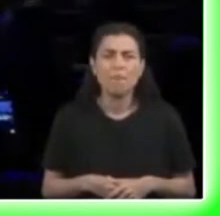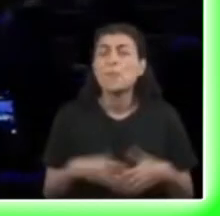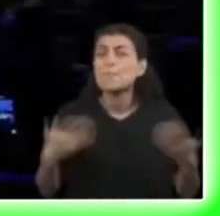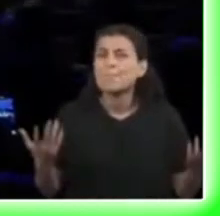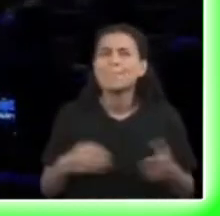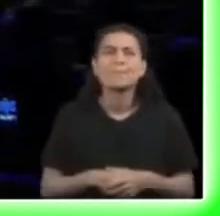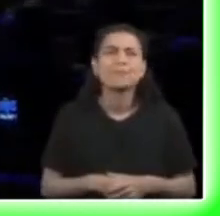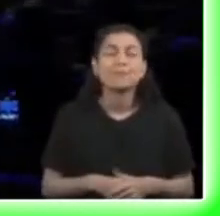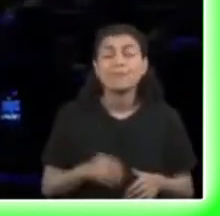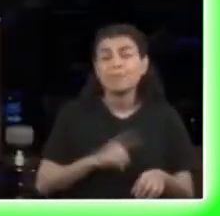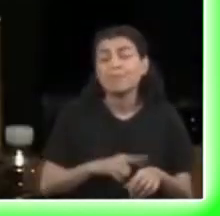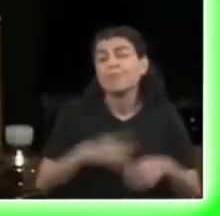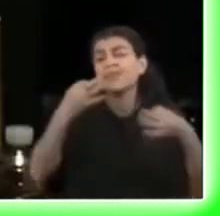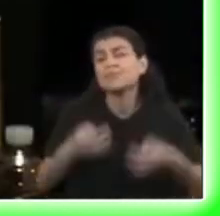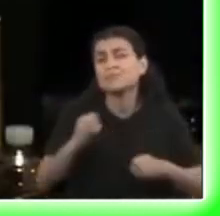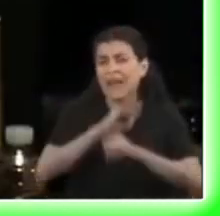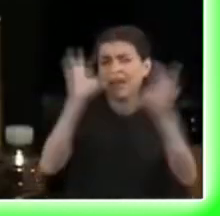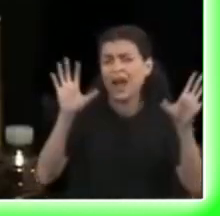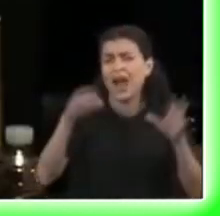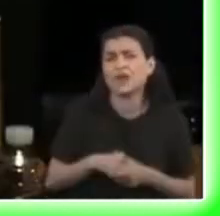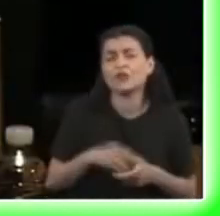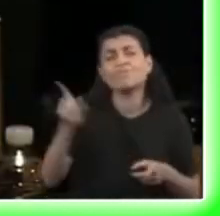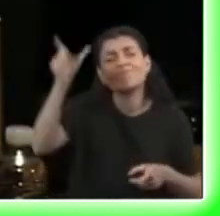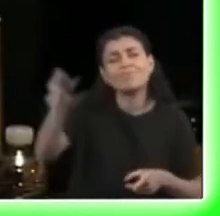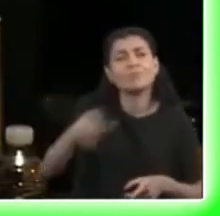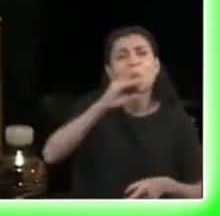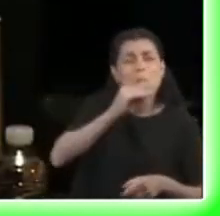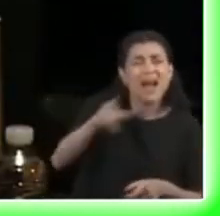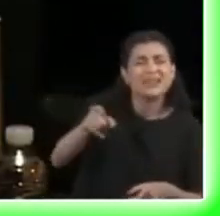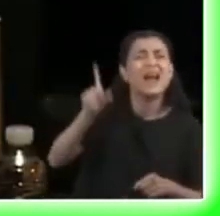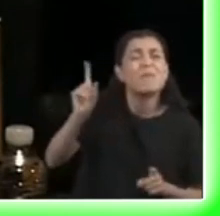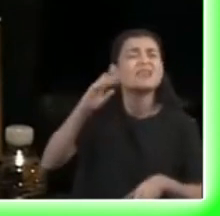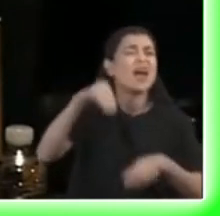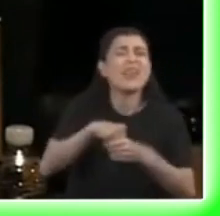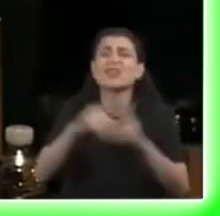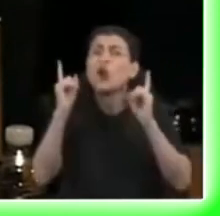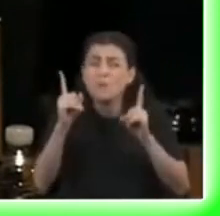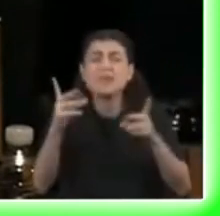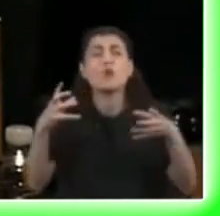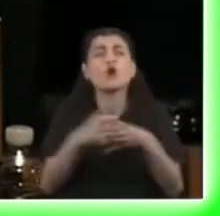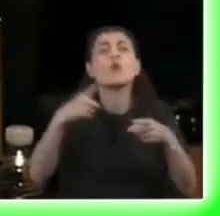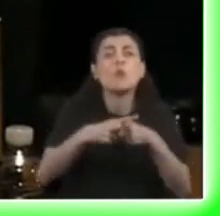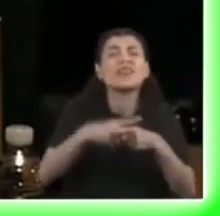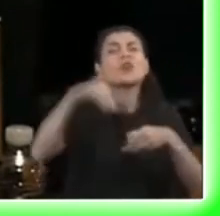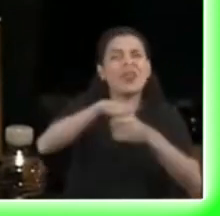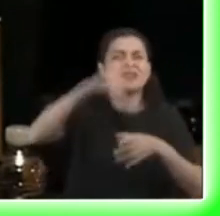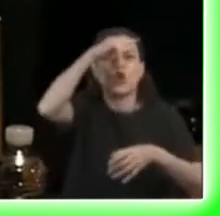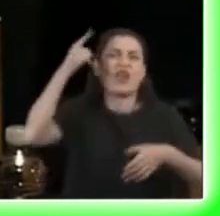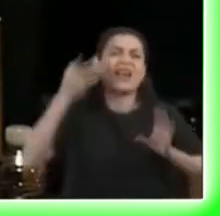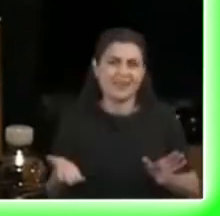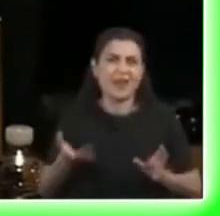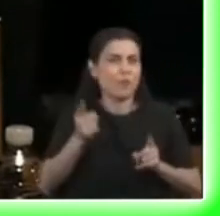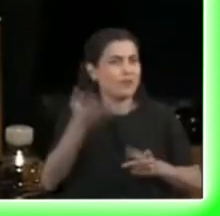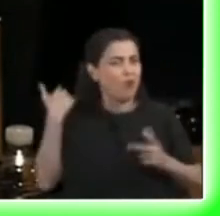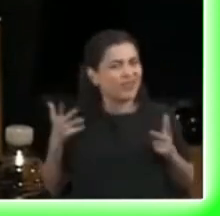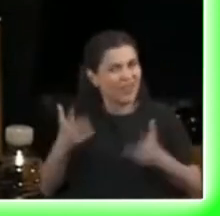Porque, en definitiva, Massa era eso, era el candidato del Partido del Estado. El candidato de